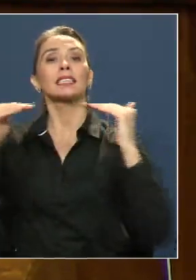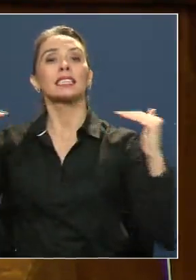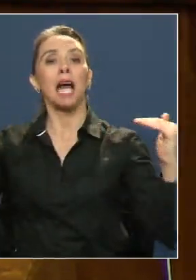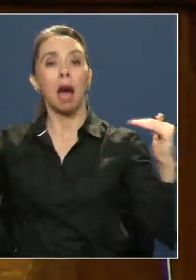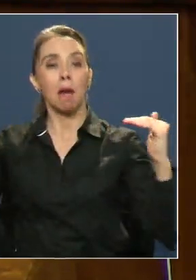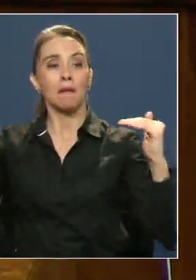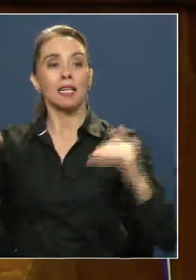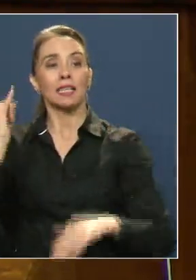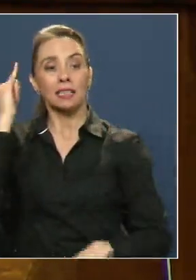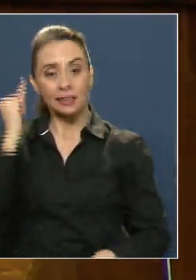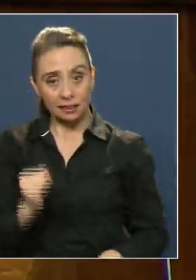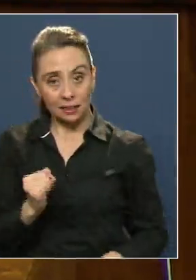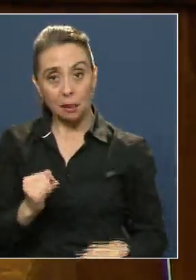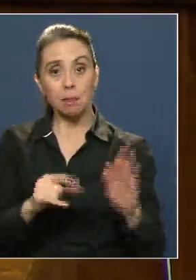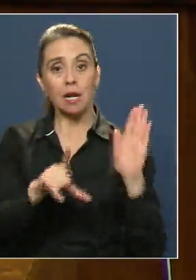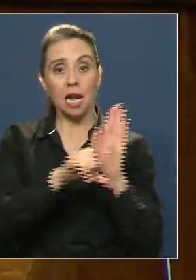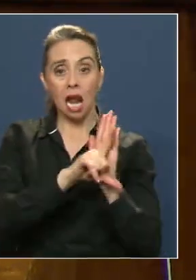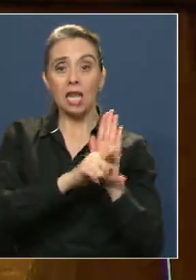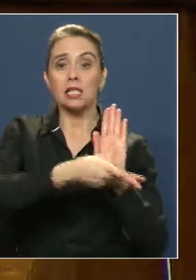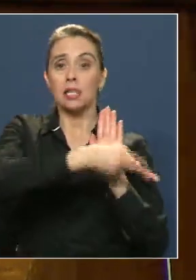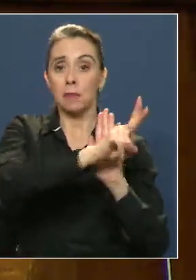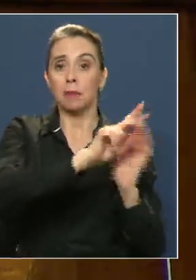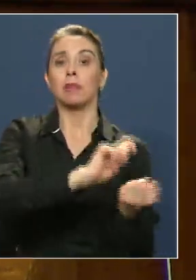le es siempre lícito modificarla.